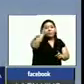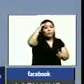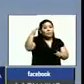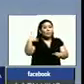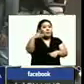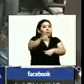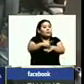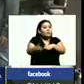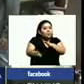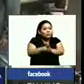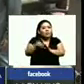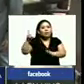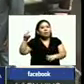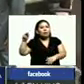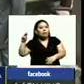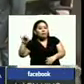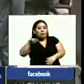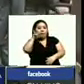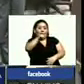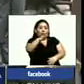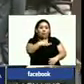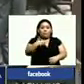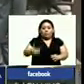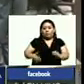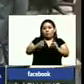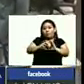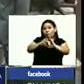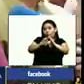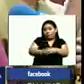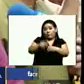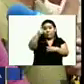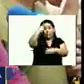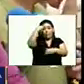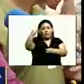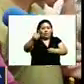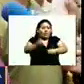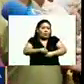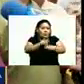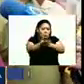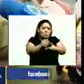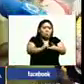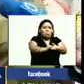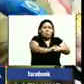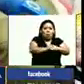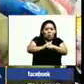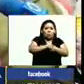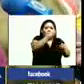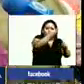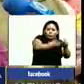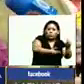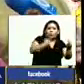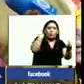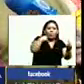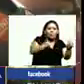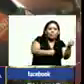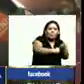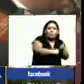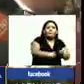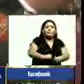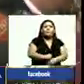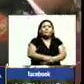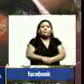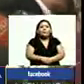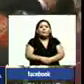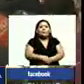Fernández Presidenta De la Comisión De Política Interior Expresó Su solidaridad Don González Se le